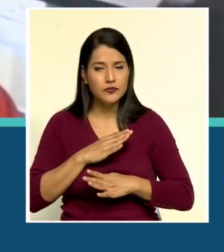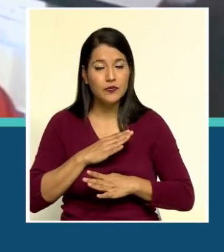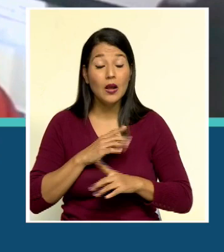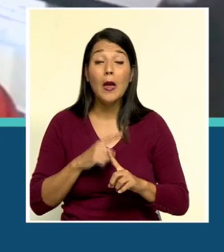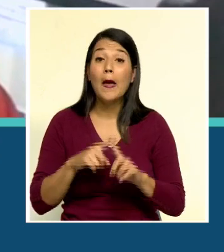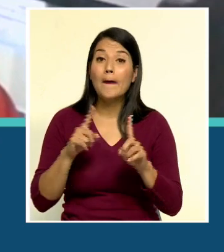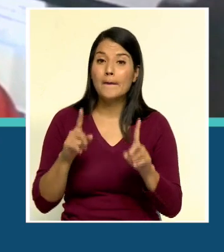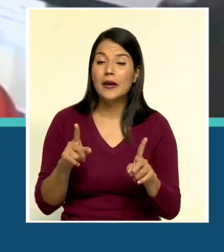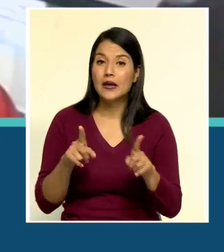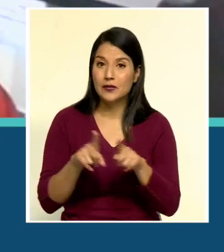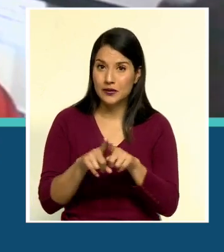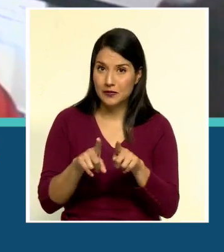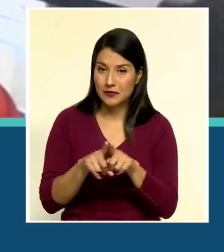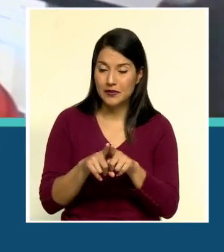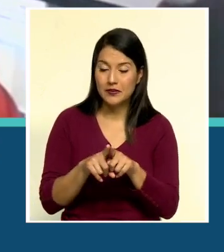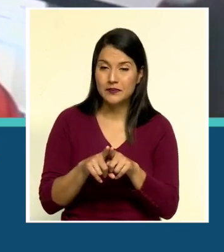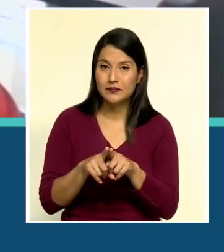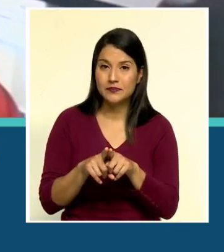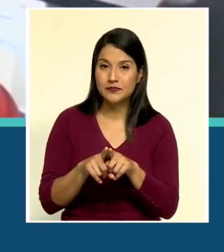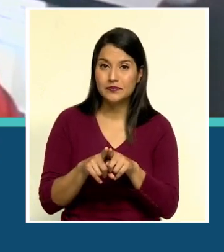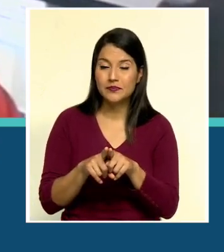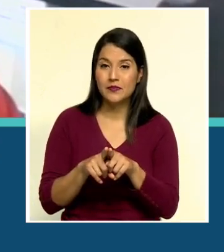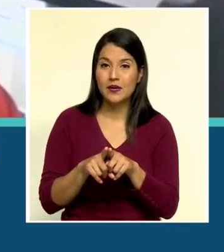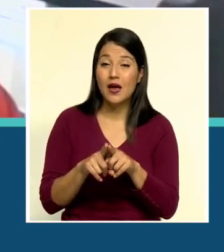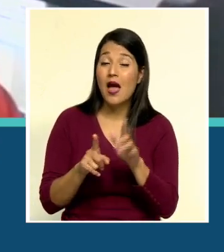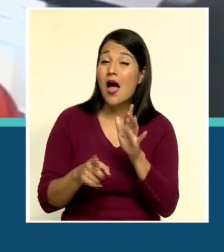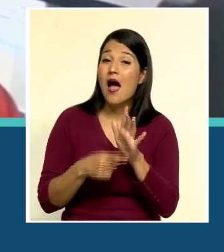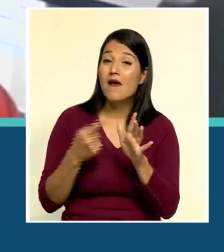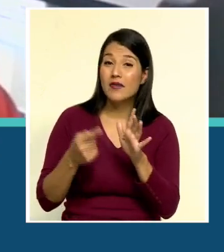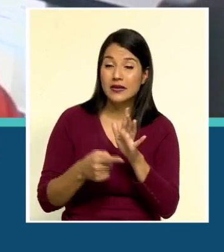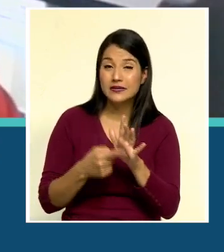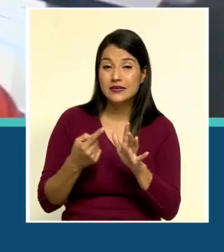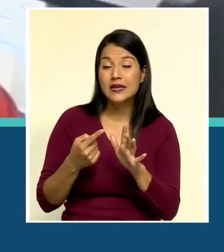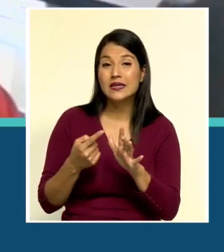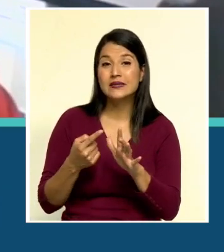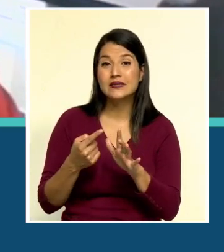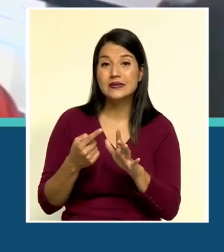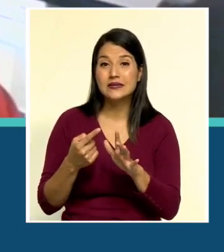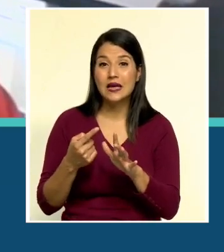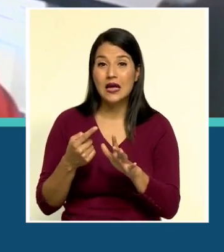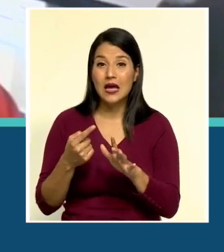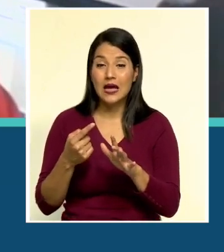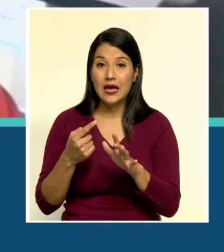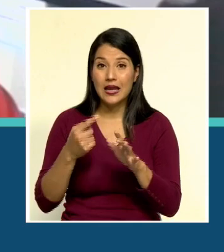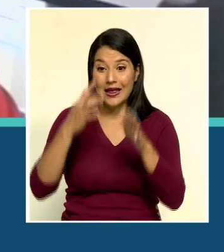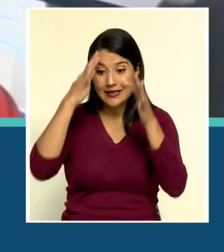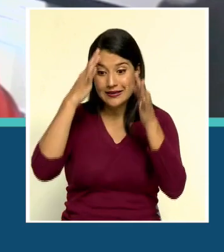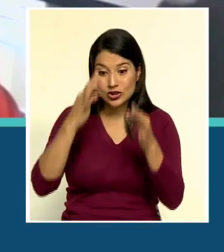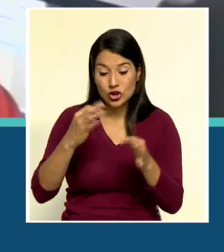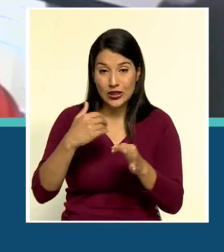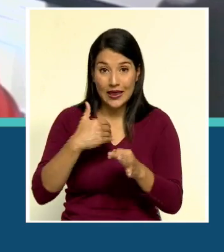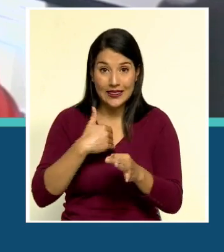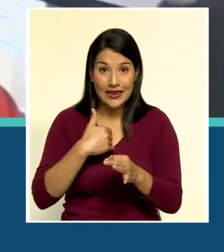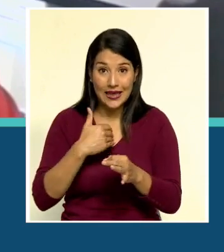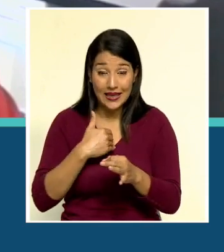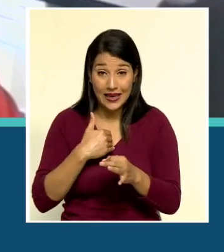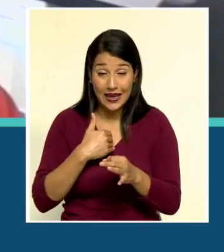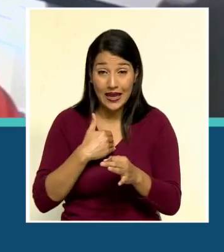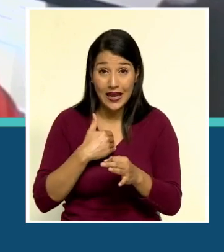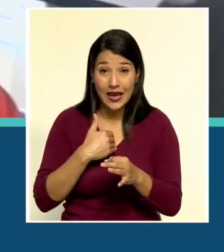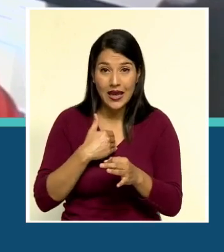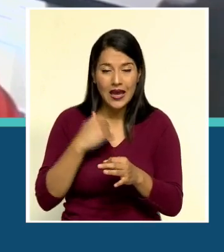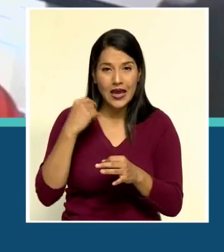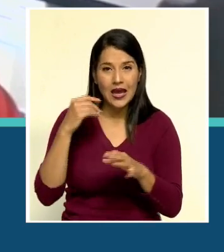dejar de lado que a veces las actuaciones de este poder de la República a